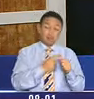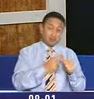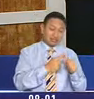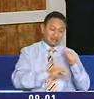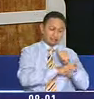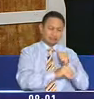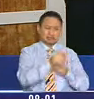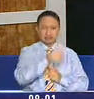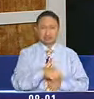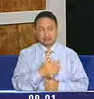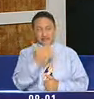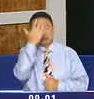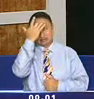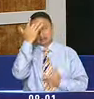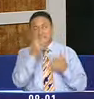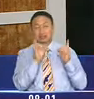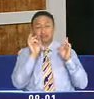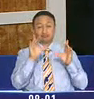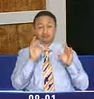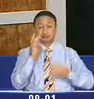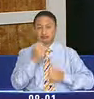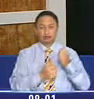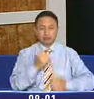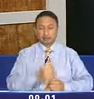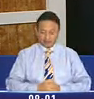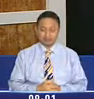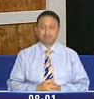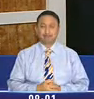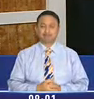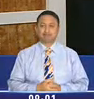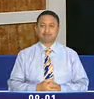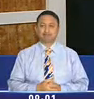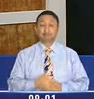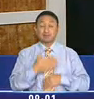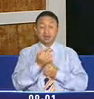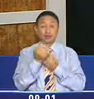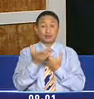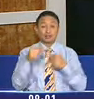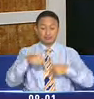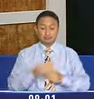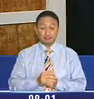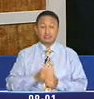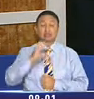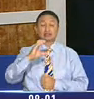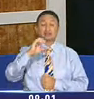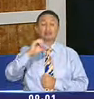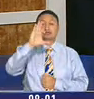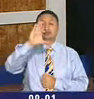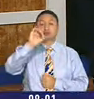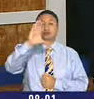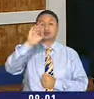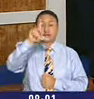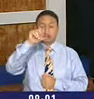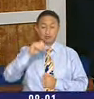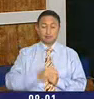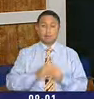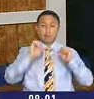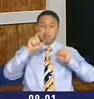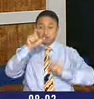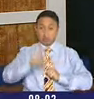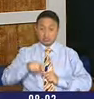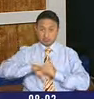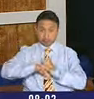Estos que nos quitan el alma y el dolor de cabeza constante. Así es, Robert. Te cuento que en Cotocoyao, delincuentes suben por las